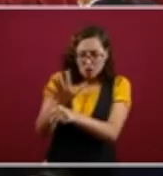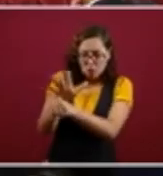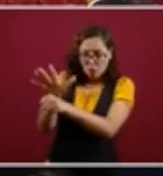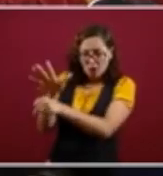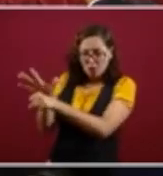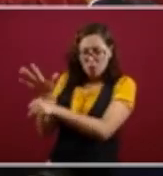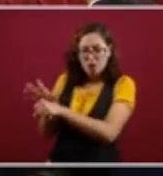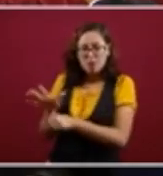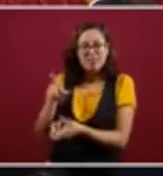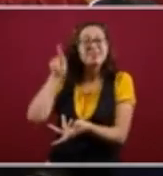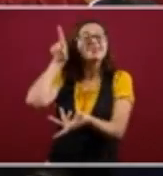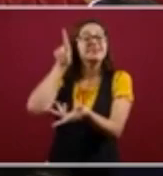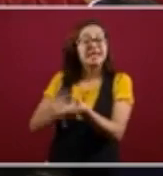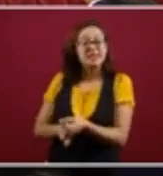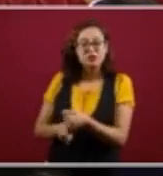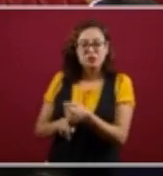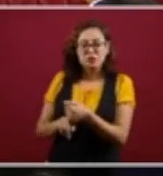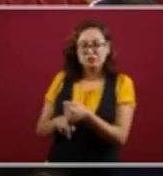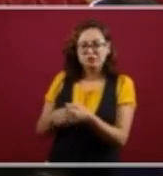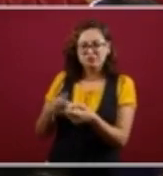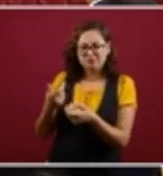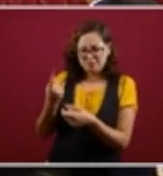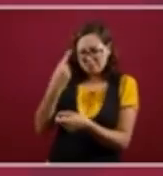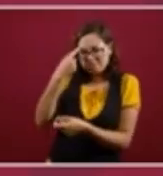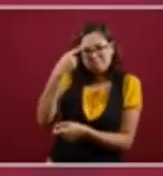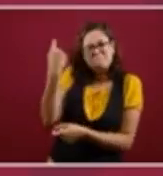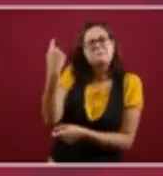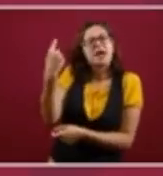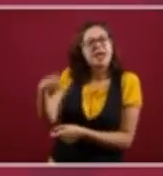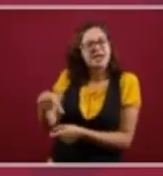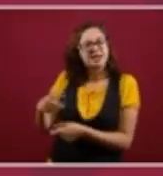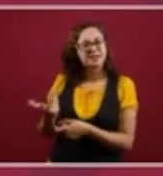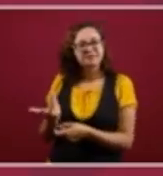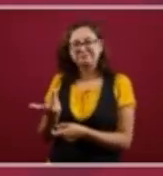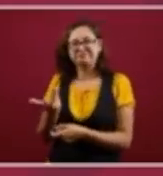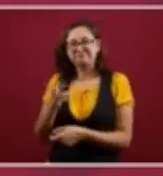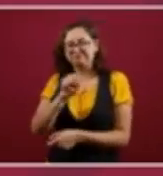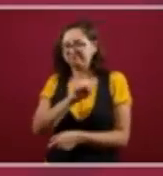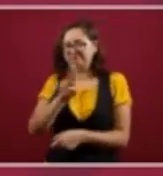el gasto específico